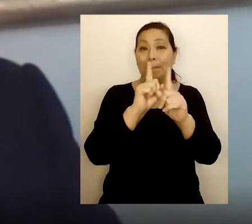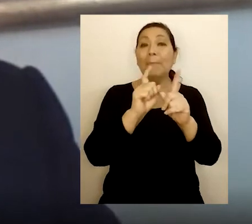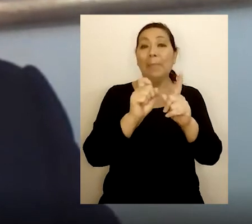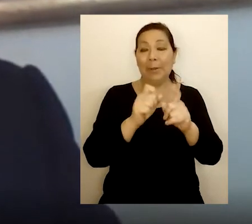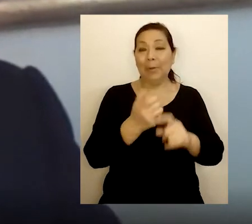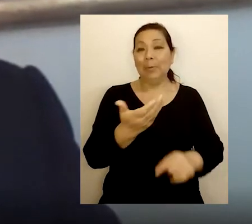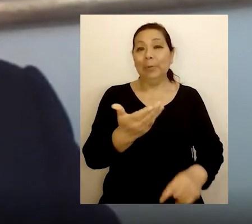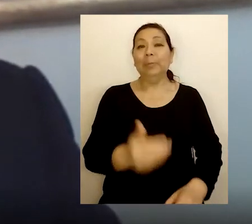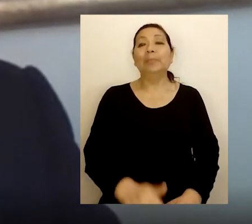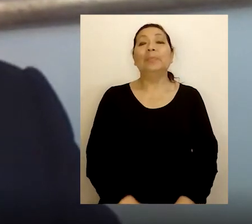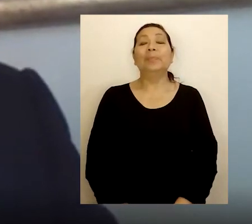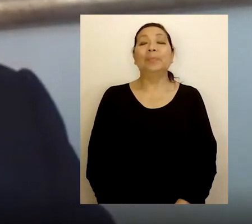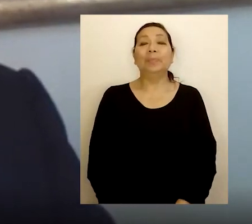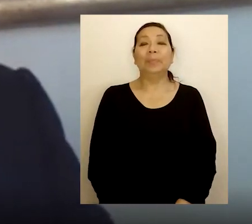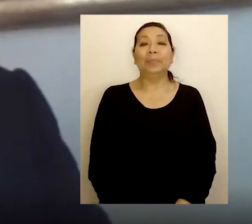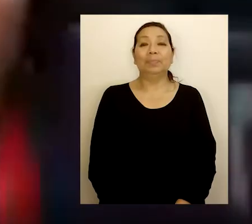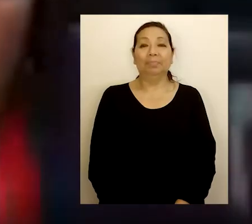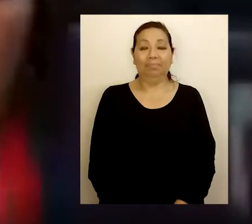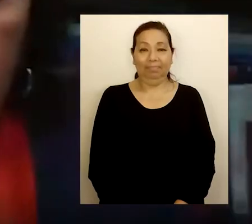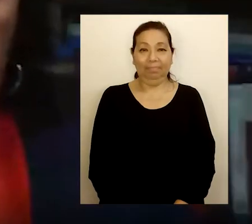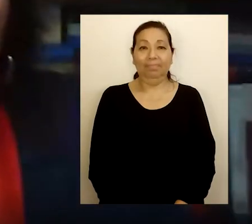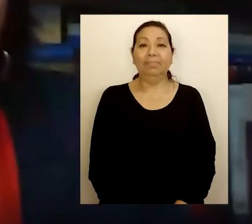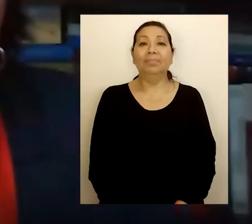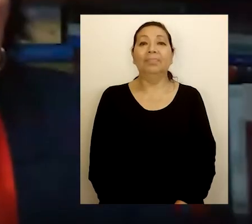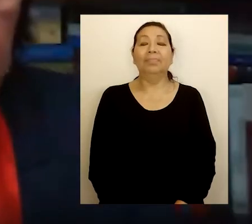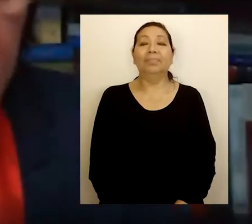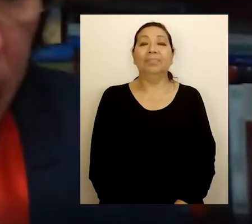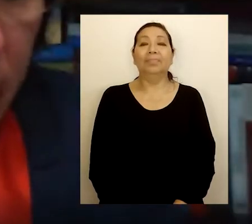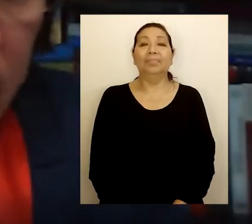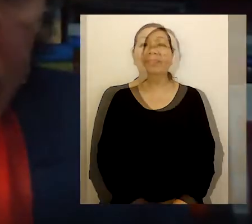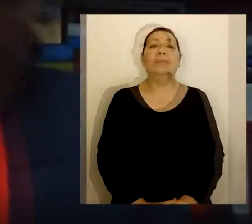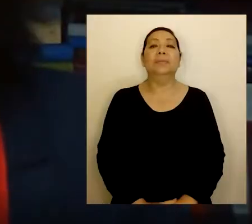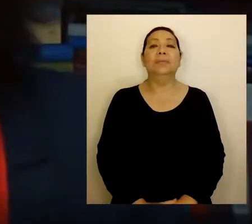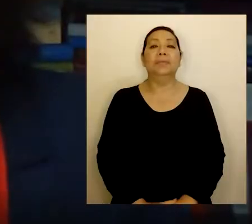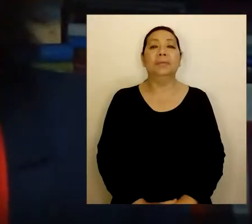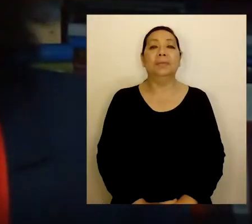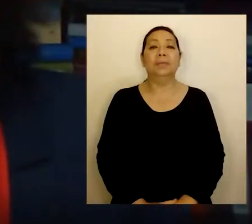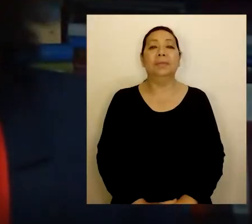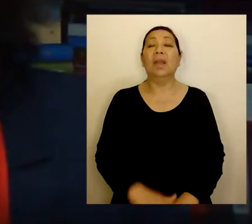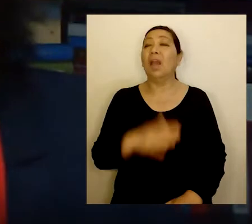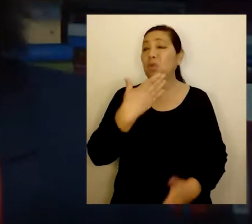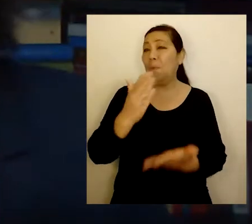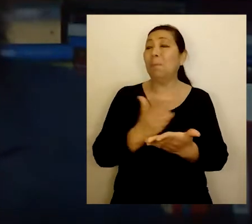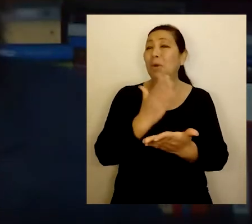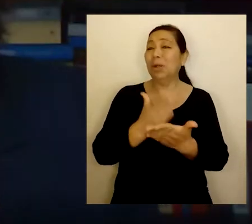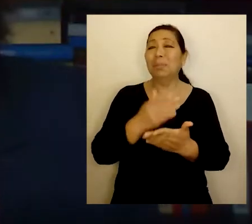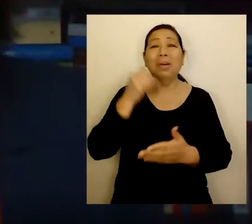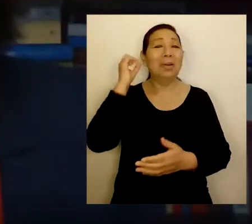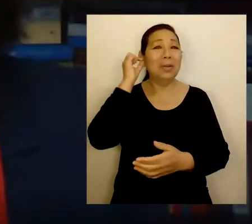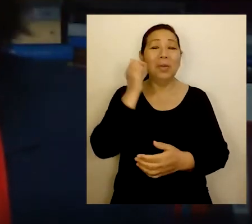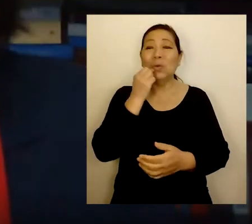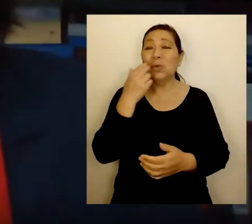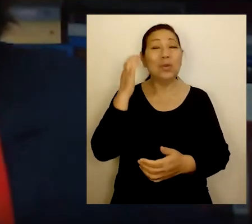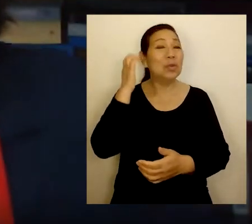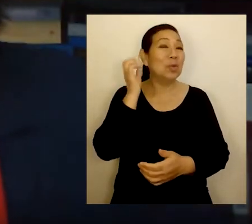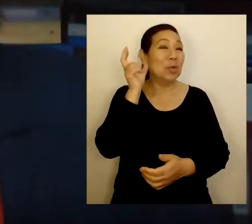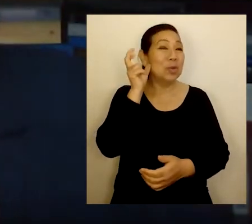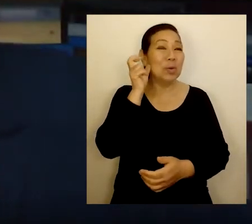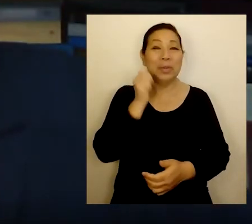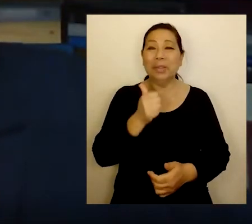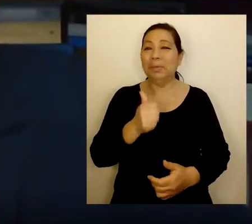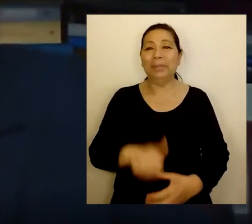pregunta, Presidenta. Procurador, absuélvala. Hay un problema en su micro.